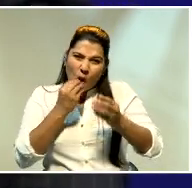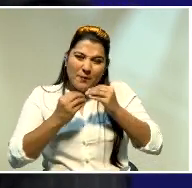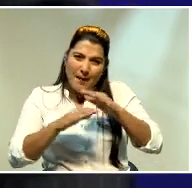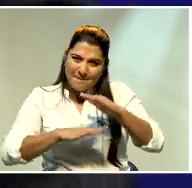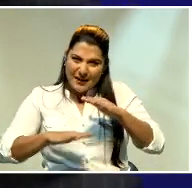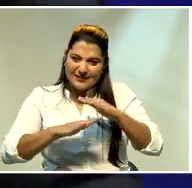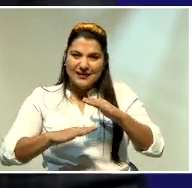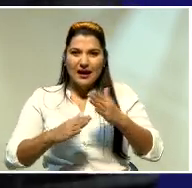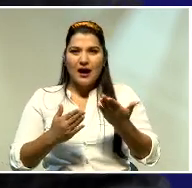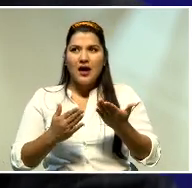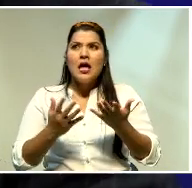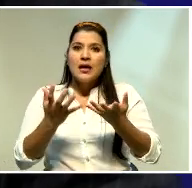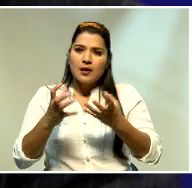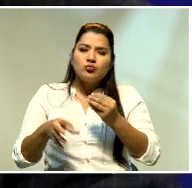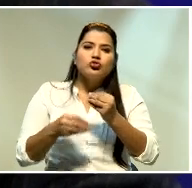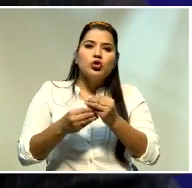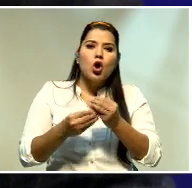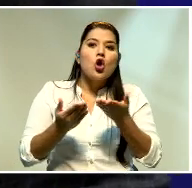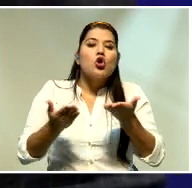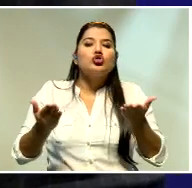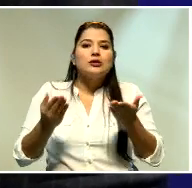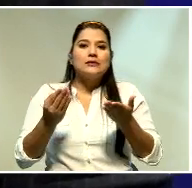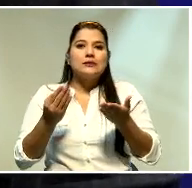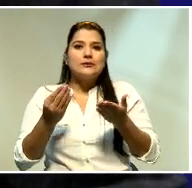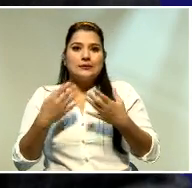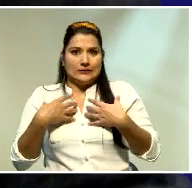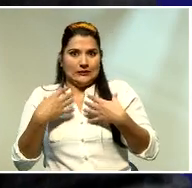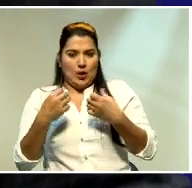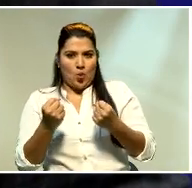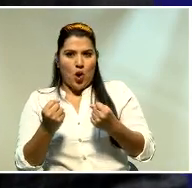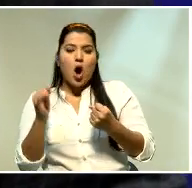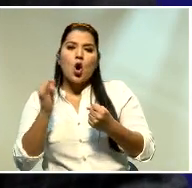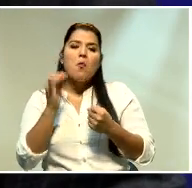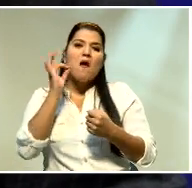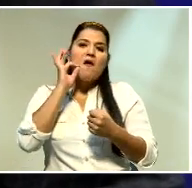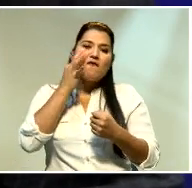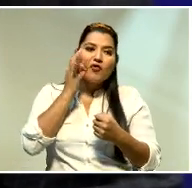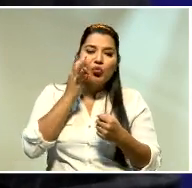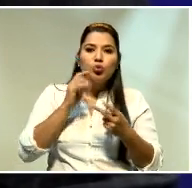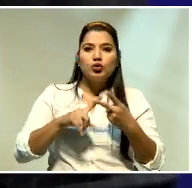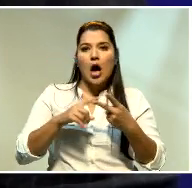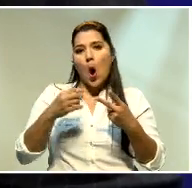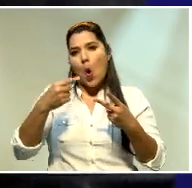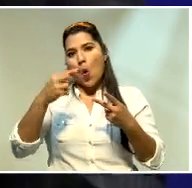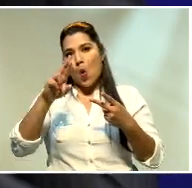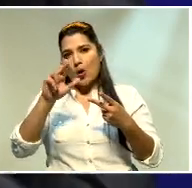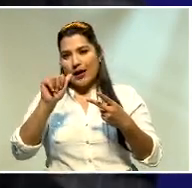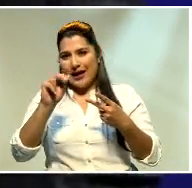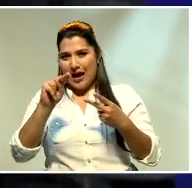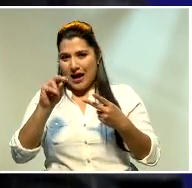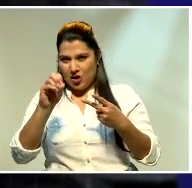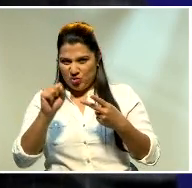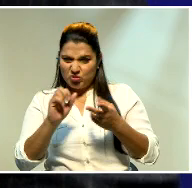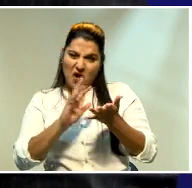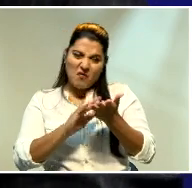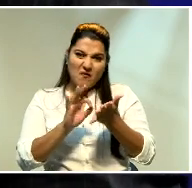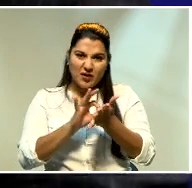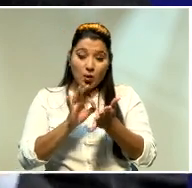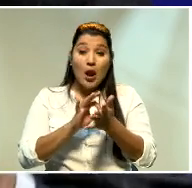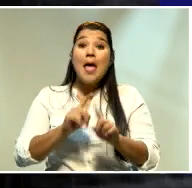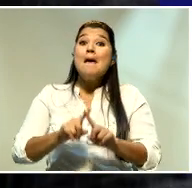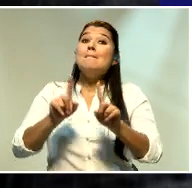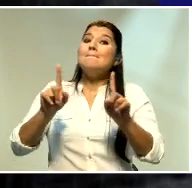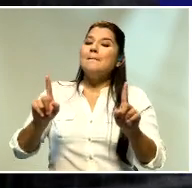nutritivo, como los granos integrales o frutas. Pero la canasta básica, como está estructurada, es para proteger